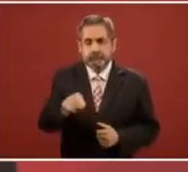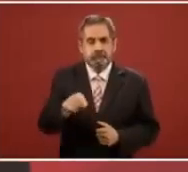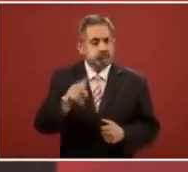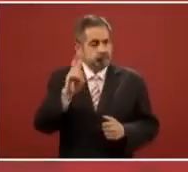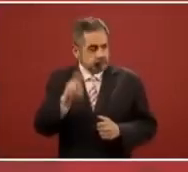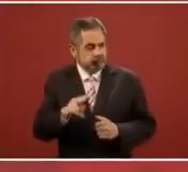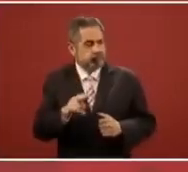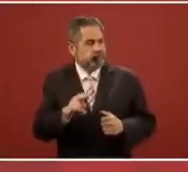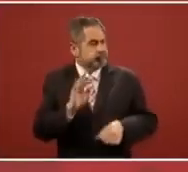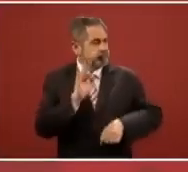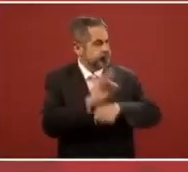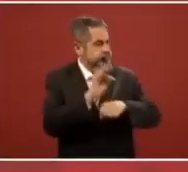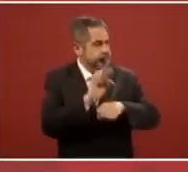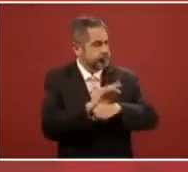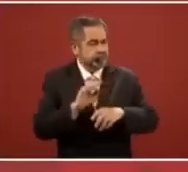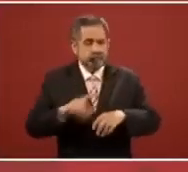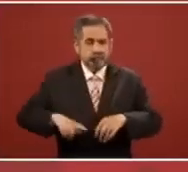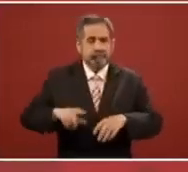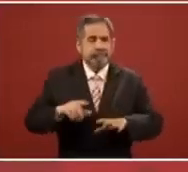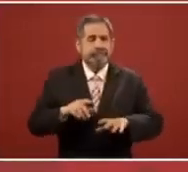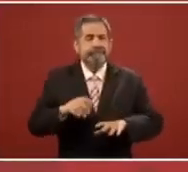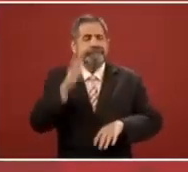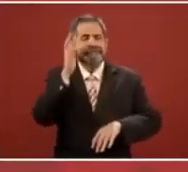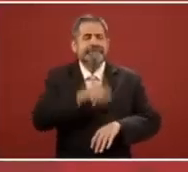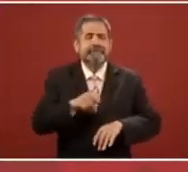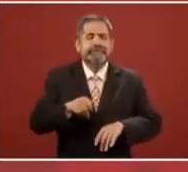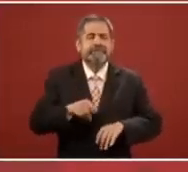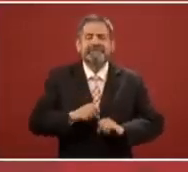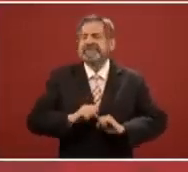litigaban, dejaban pasar